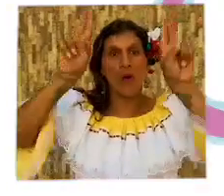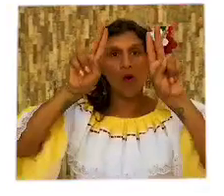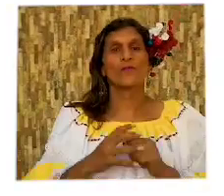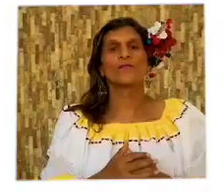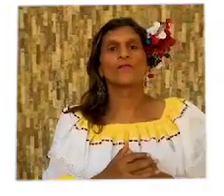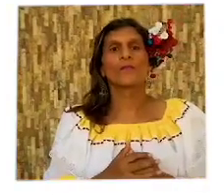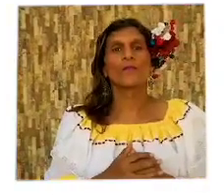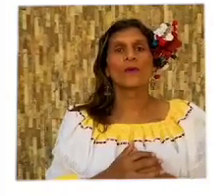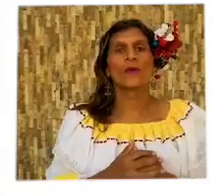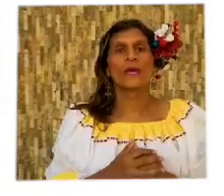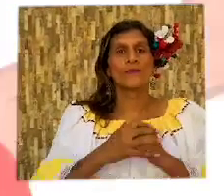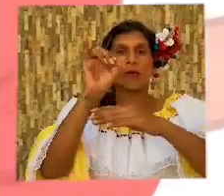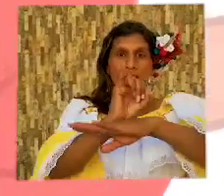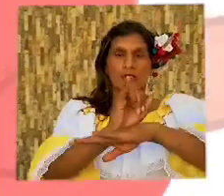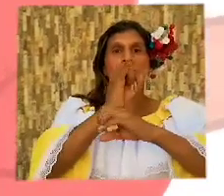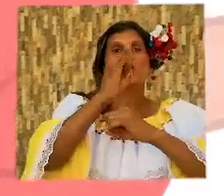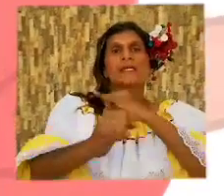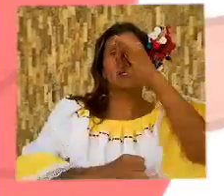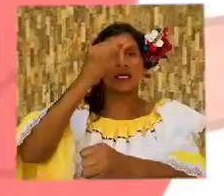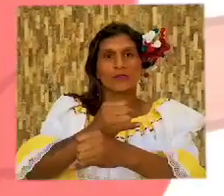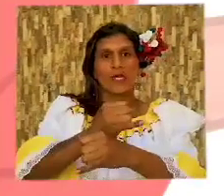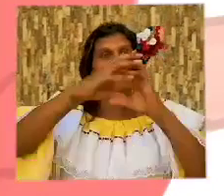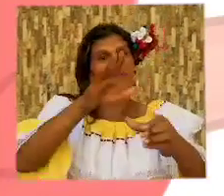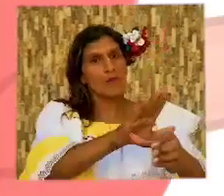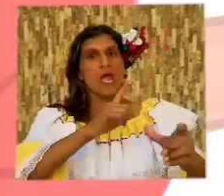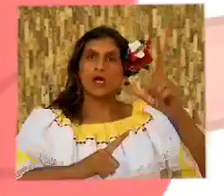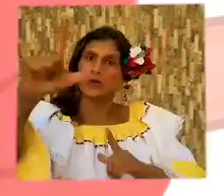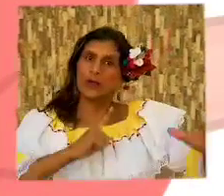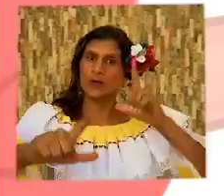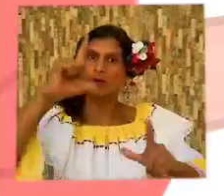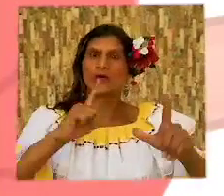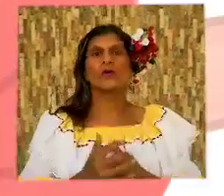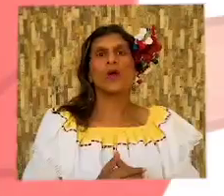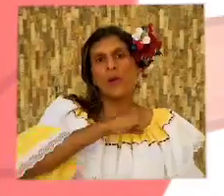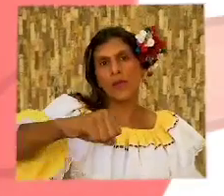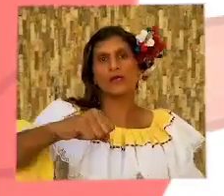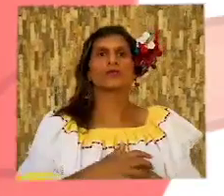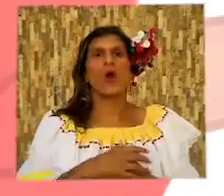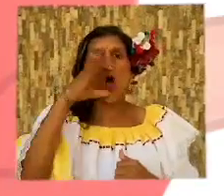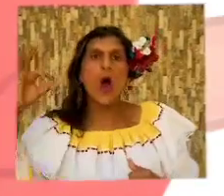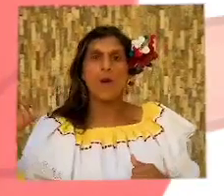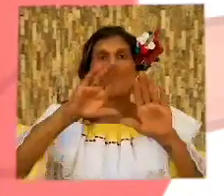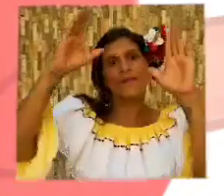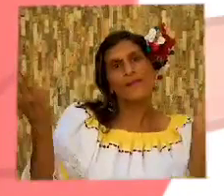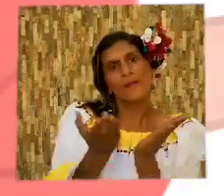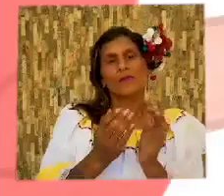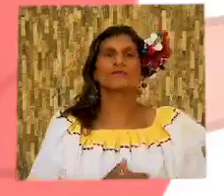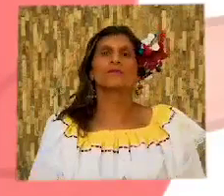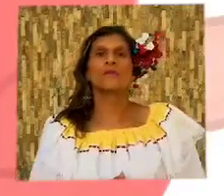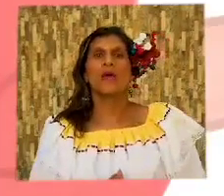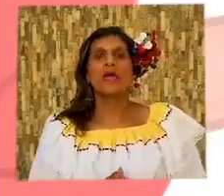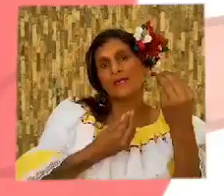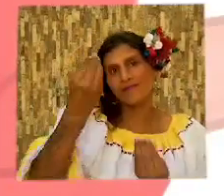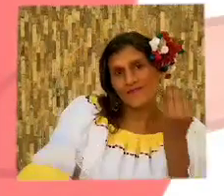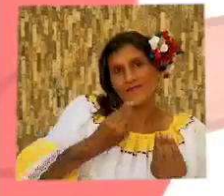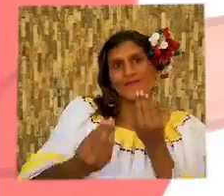no! Y les tengo la última, montañeros y montañeras. Pónganme pues cuidado que estoy hablando, soy yo. En